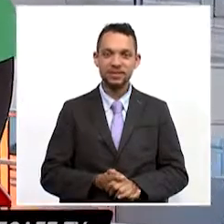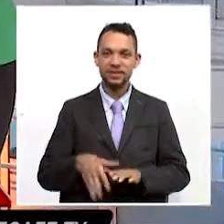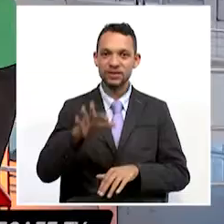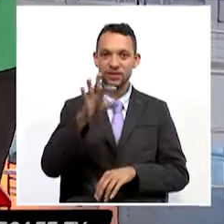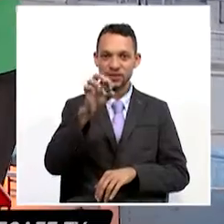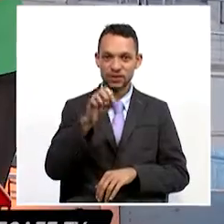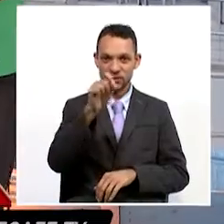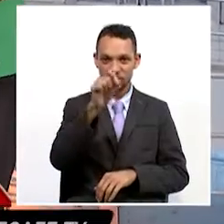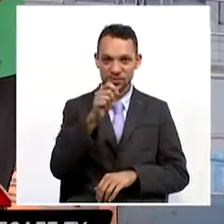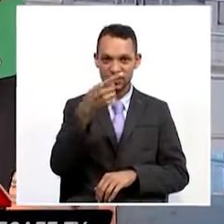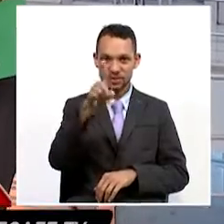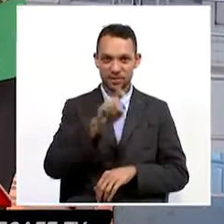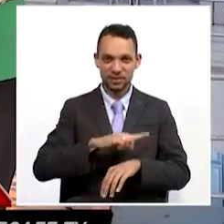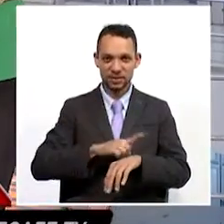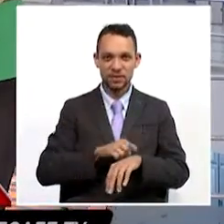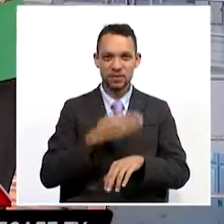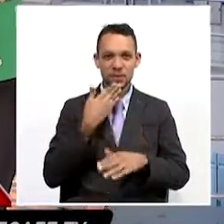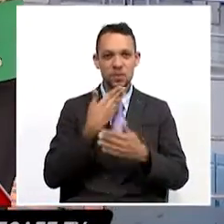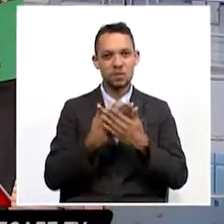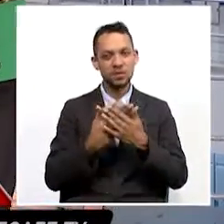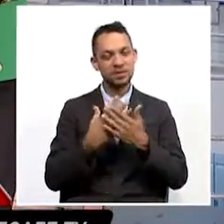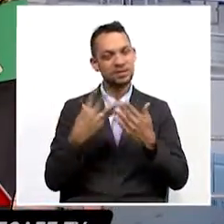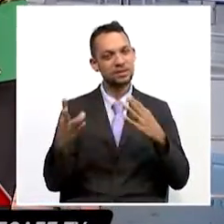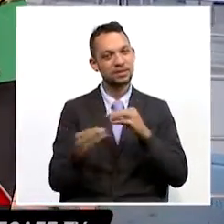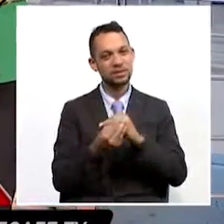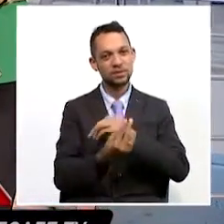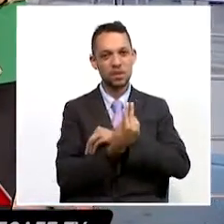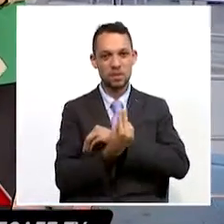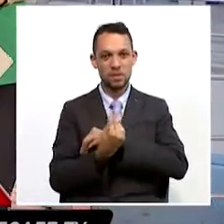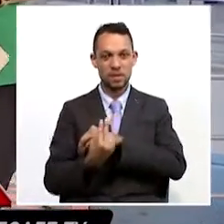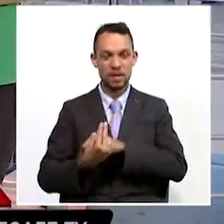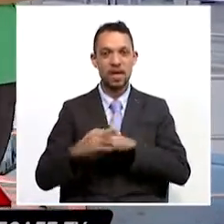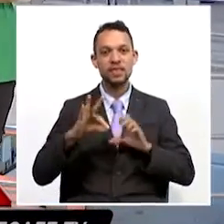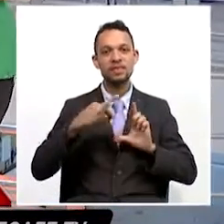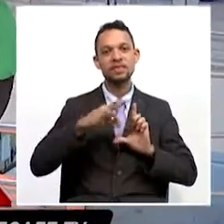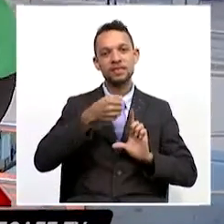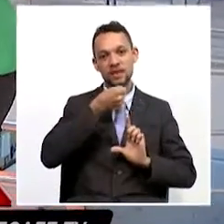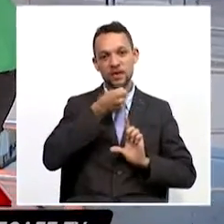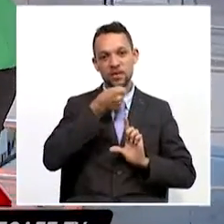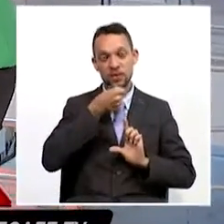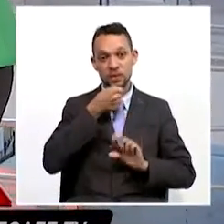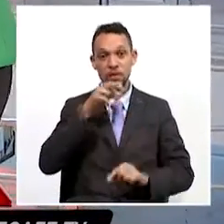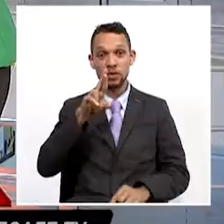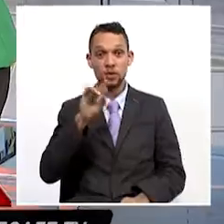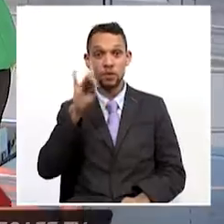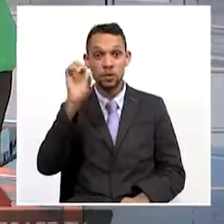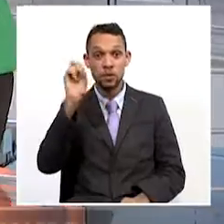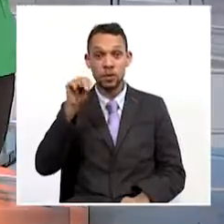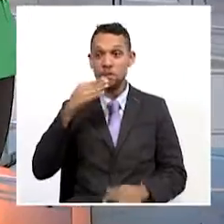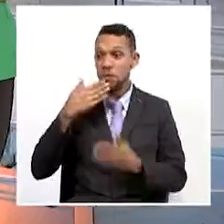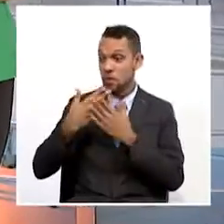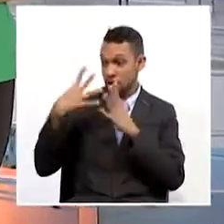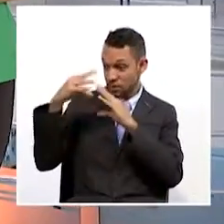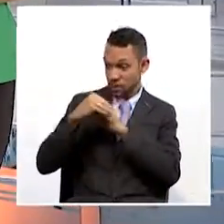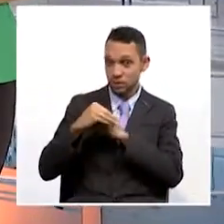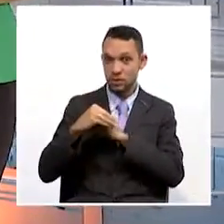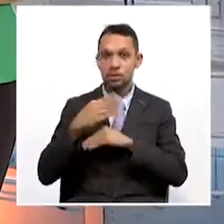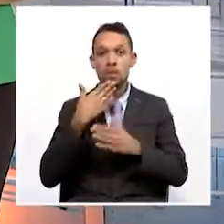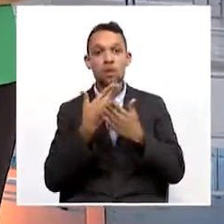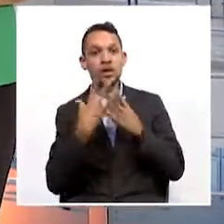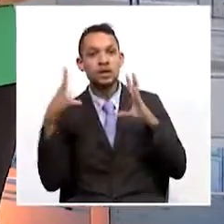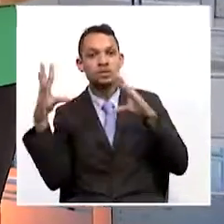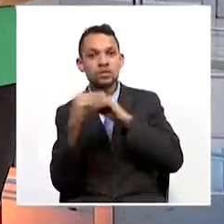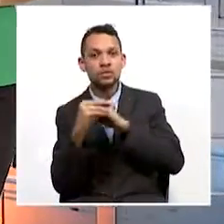8 de la noche, 16 minutos. Muchísimas gracias por estar con nosotros en Telecafé Noticias. Rubén Darío, muy buenas noches. Daniela, ¿qué tal? Buenas noches para usted, para todos